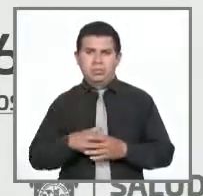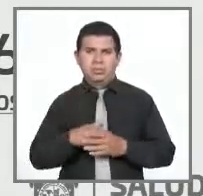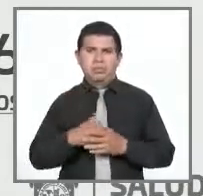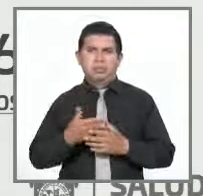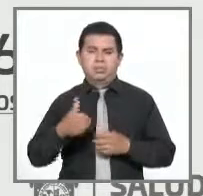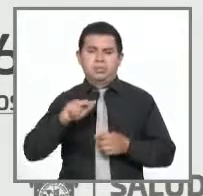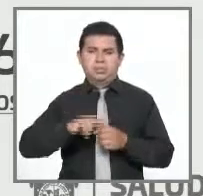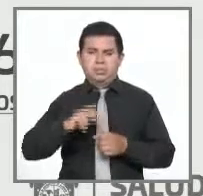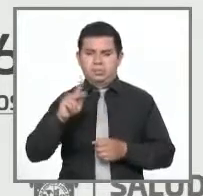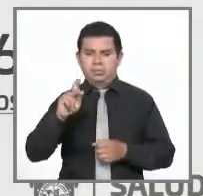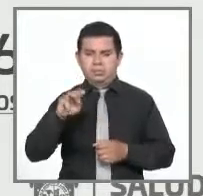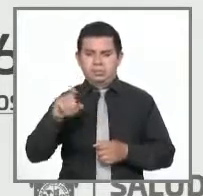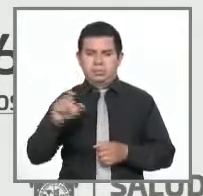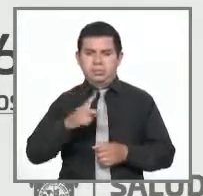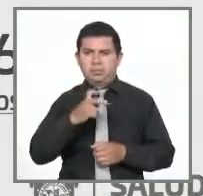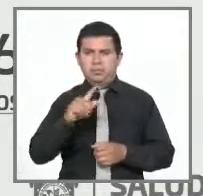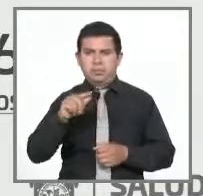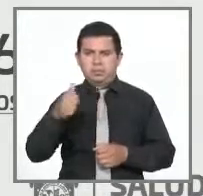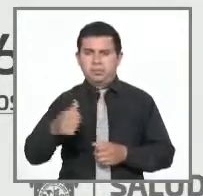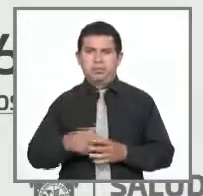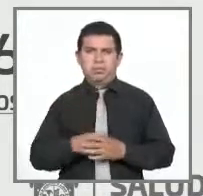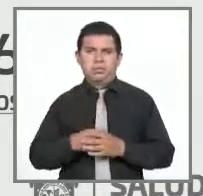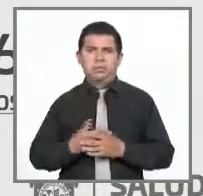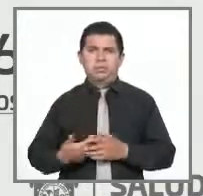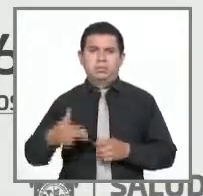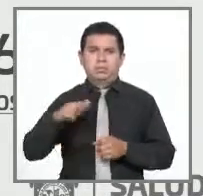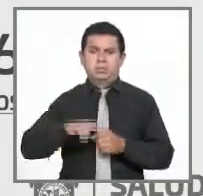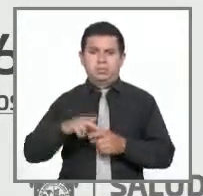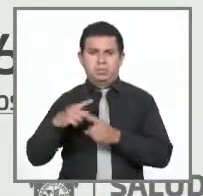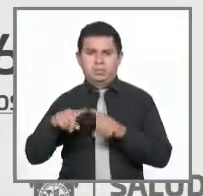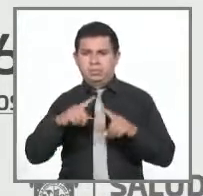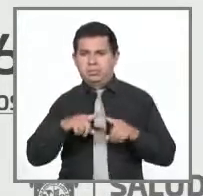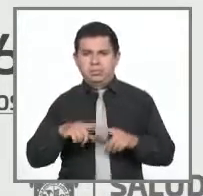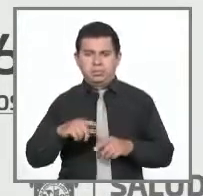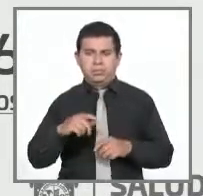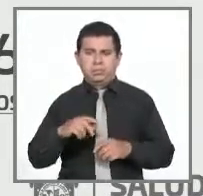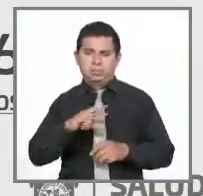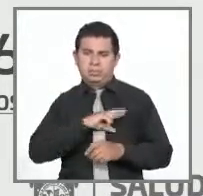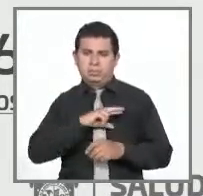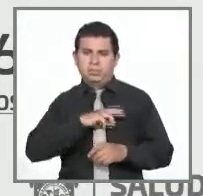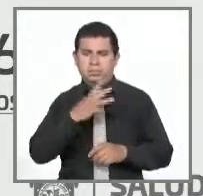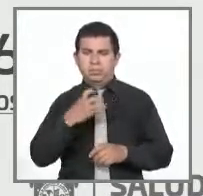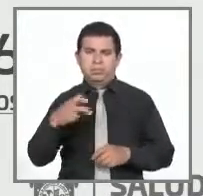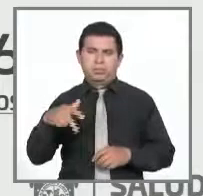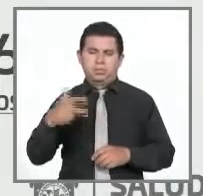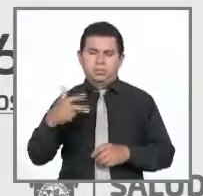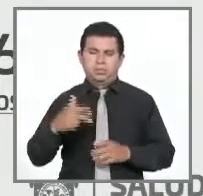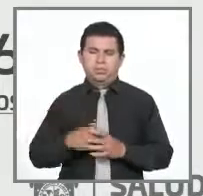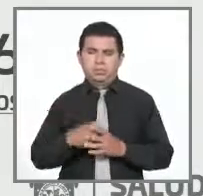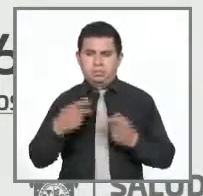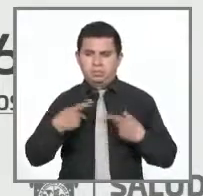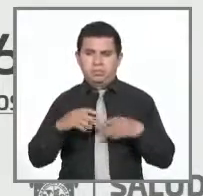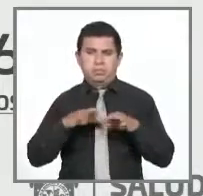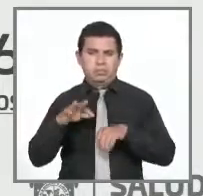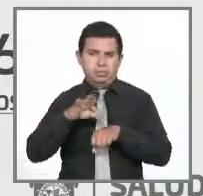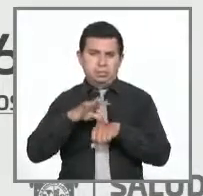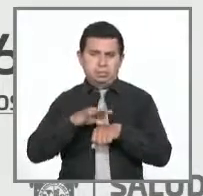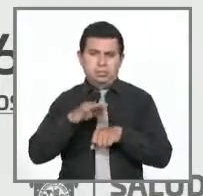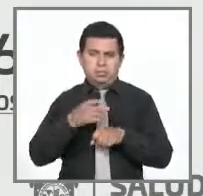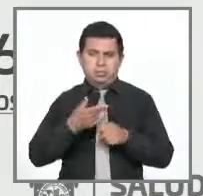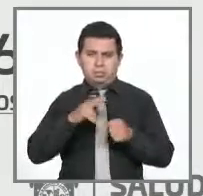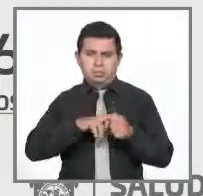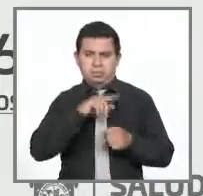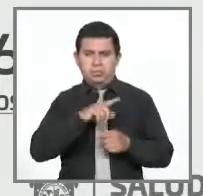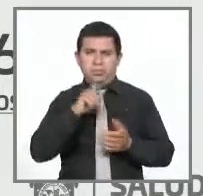pemex 266 otros 313 personal de salud mil